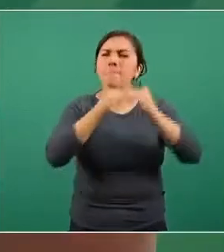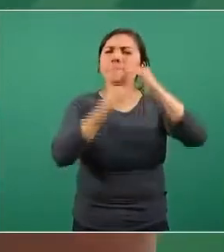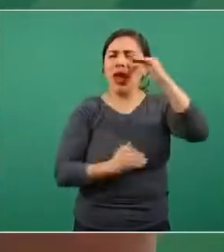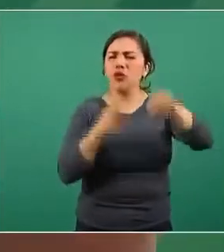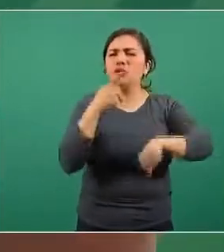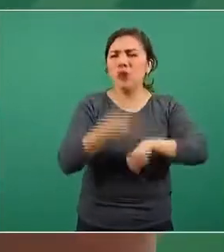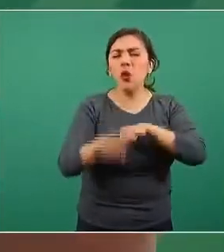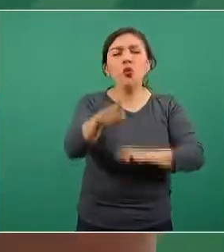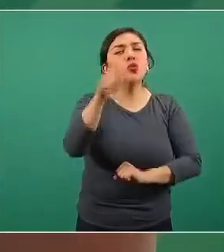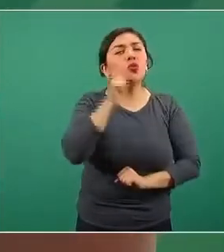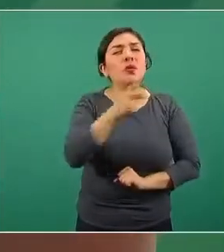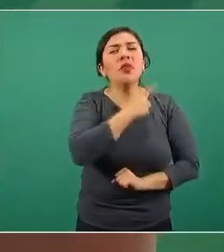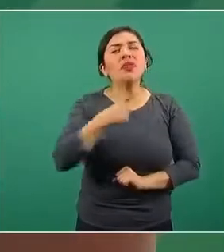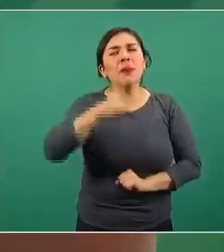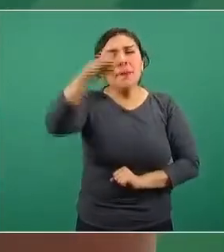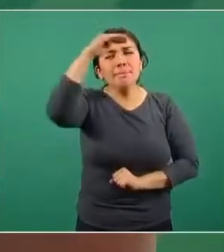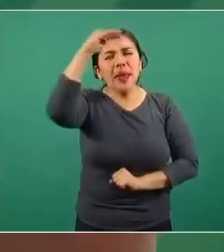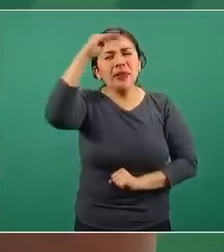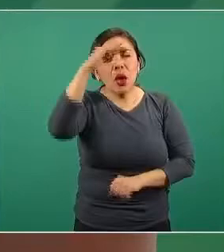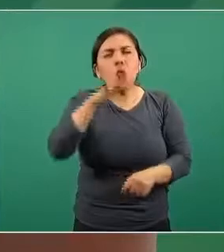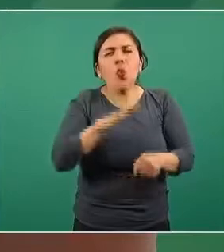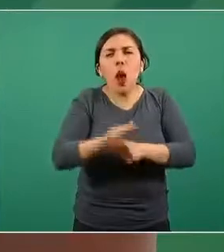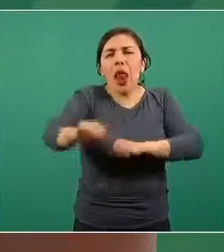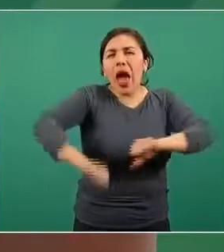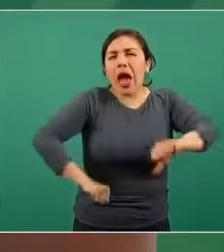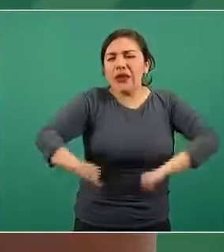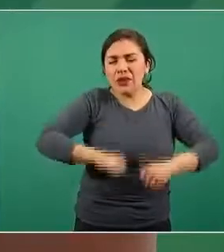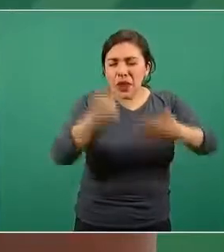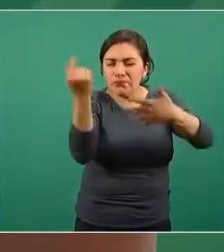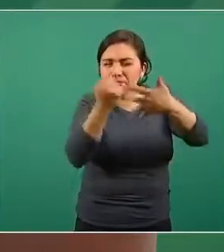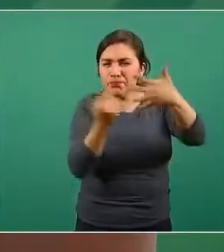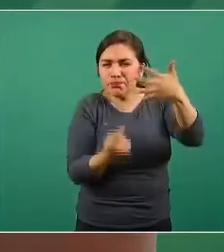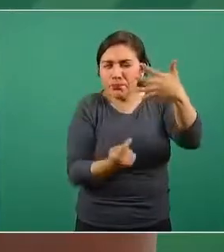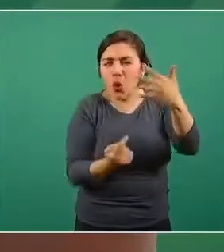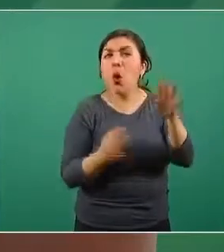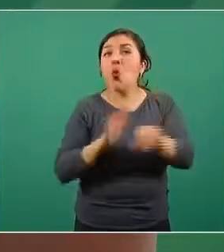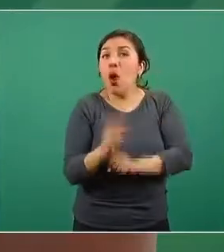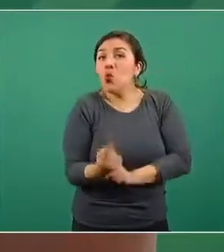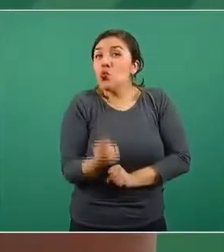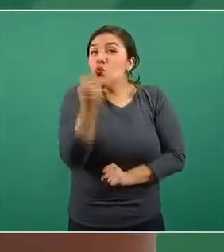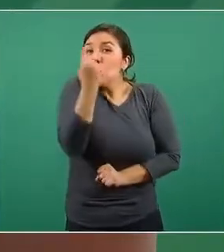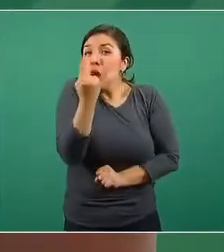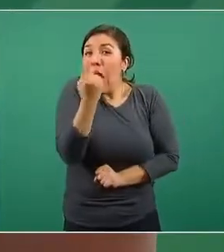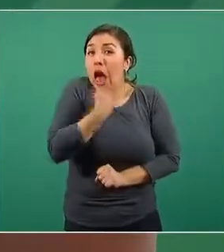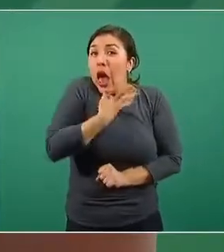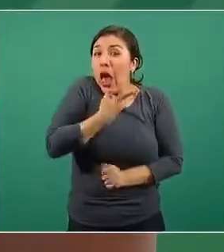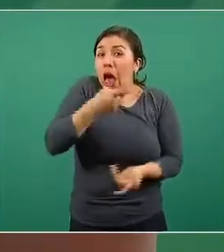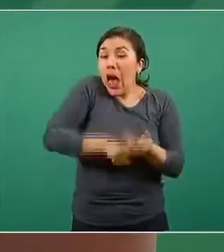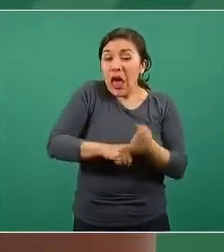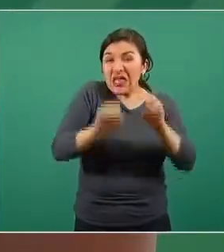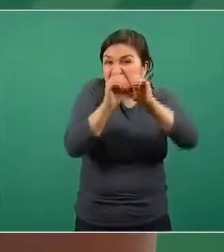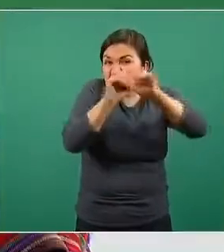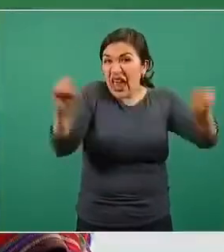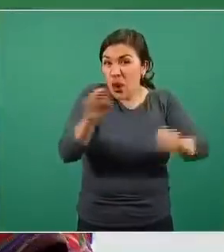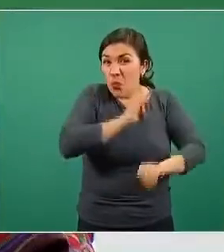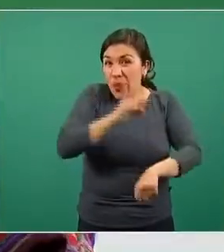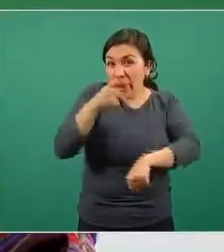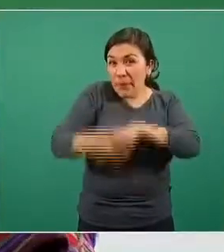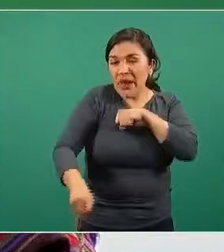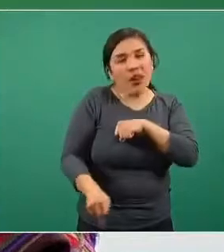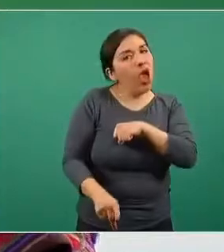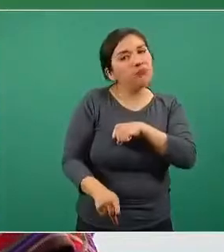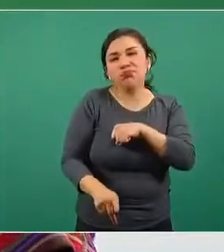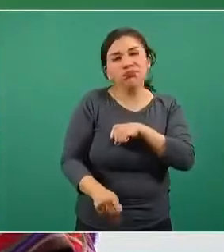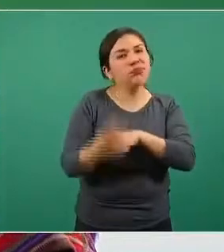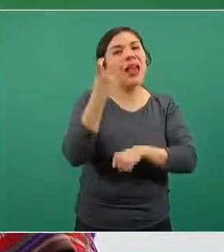Siempre pensemos en las acciones, no hay acción alguna que implique riesgo cero. Eso es